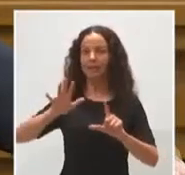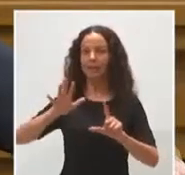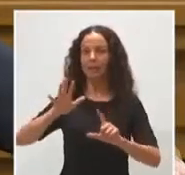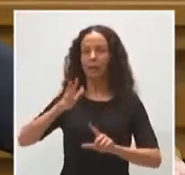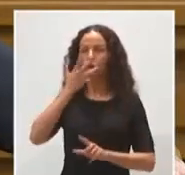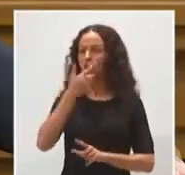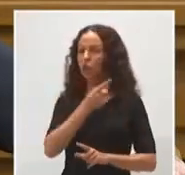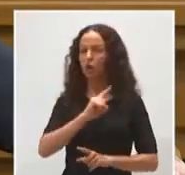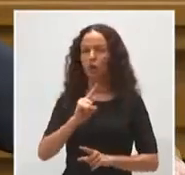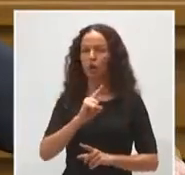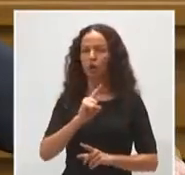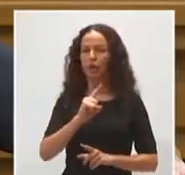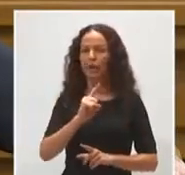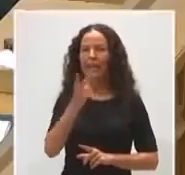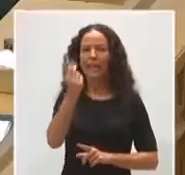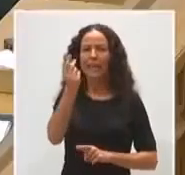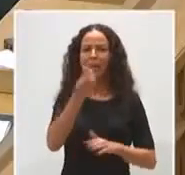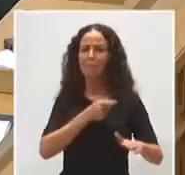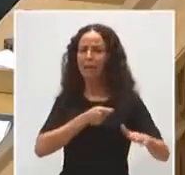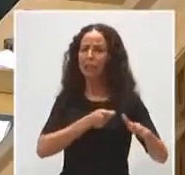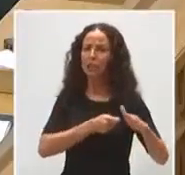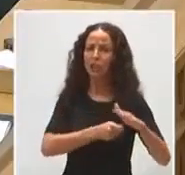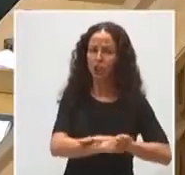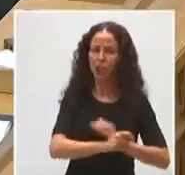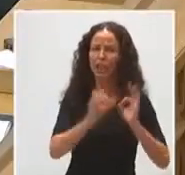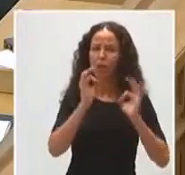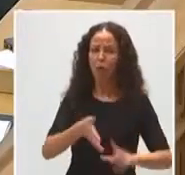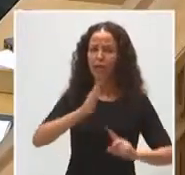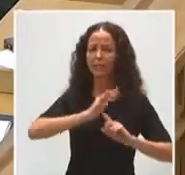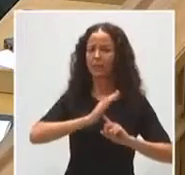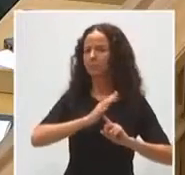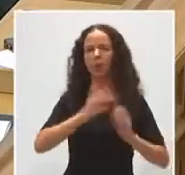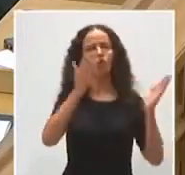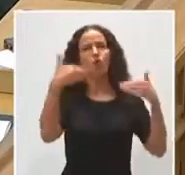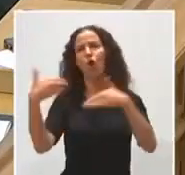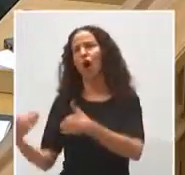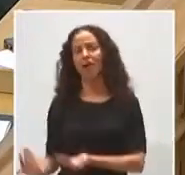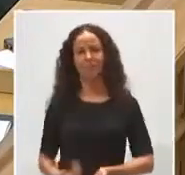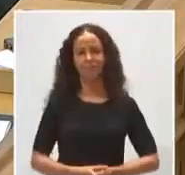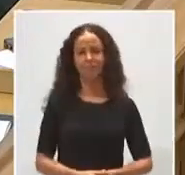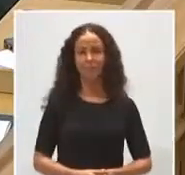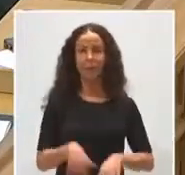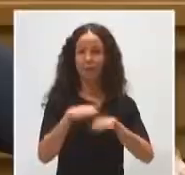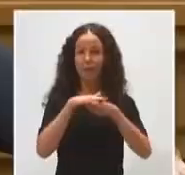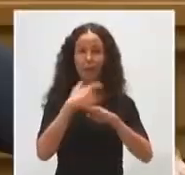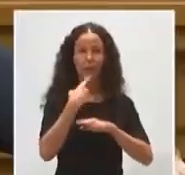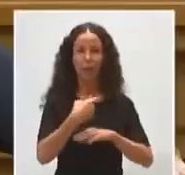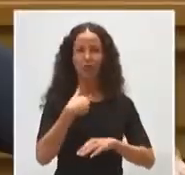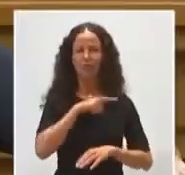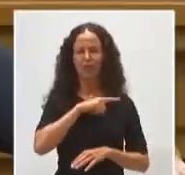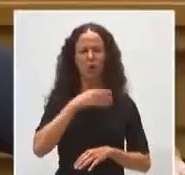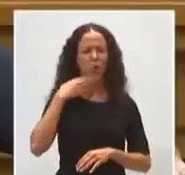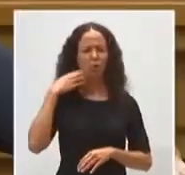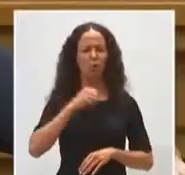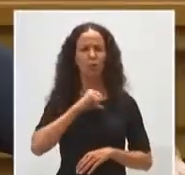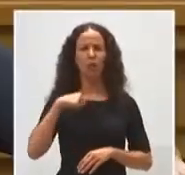de inversión de alta tecnología en tan pocos años como el que está haciendo castilla-la mancha' y perdónenme que les diga me da mucho orgullo personal porque